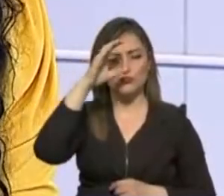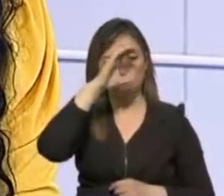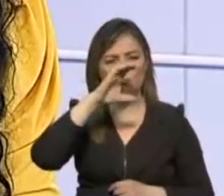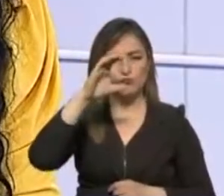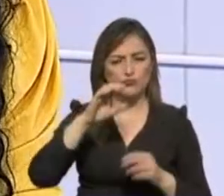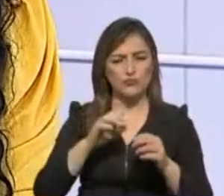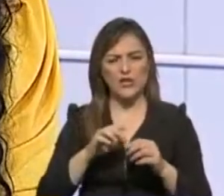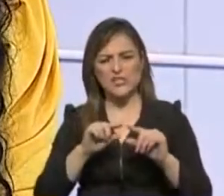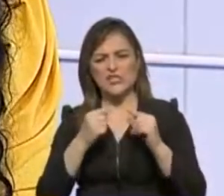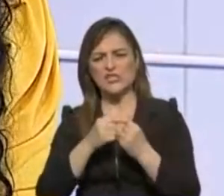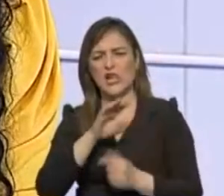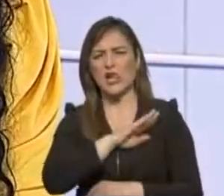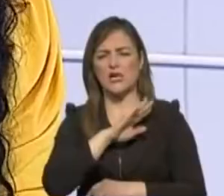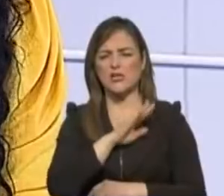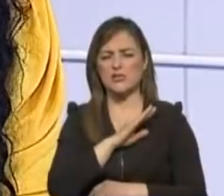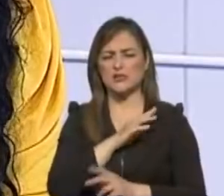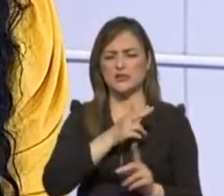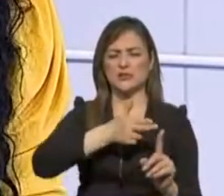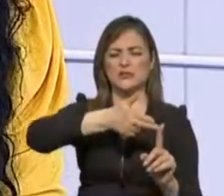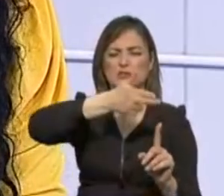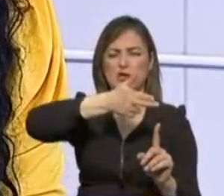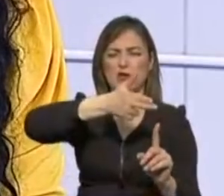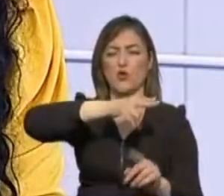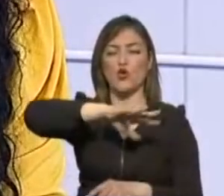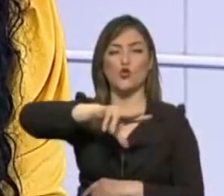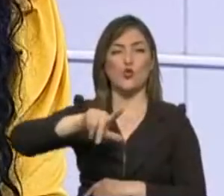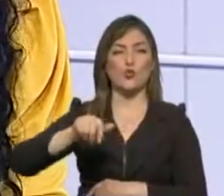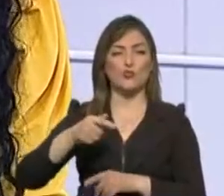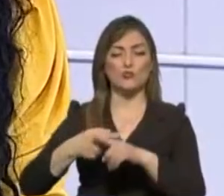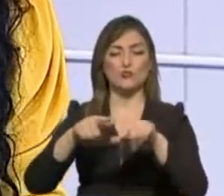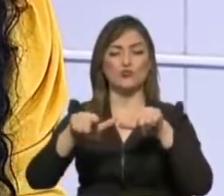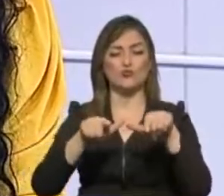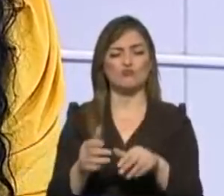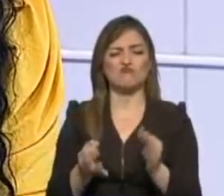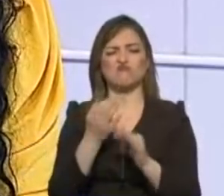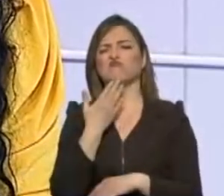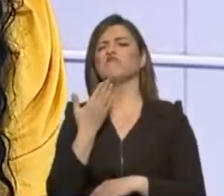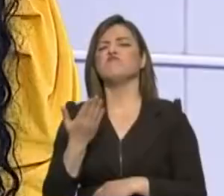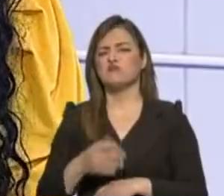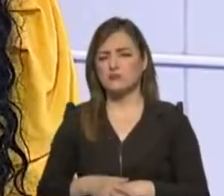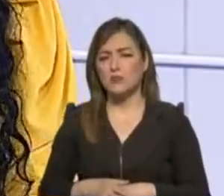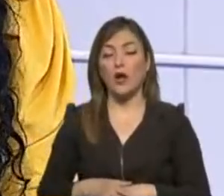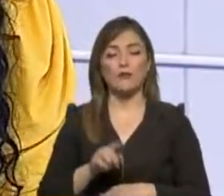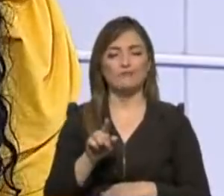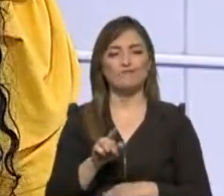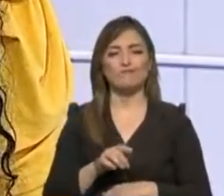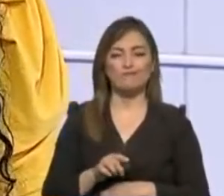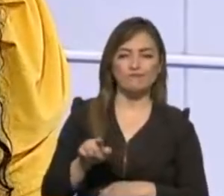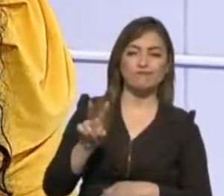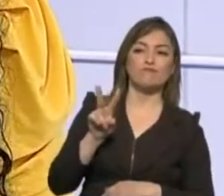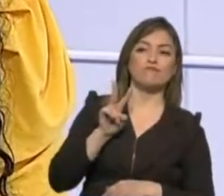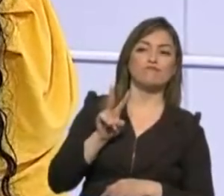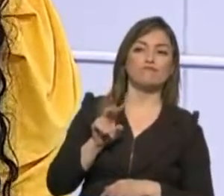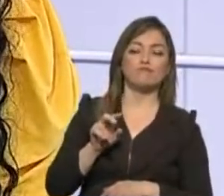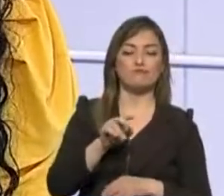una peligrosa banda que asaltaba mano armada en diferentes sectores de la localidad. El modus operandi de los delincuentes era identificar a las